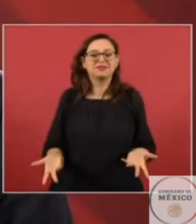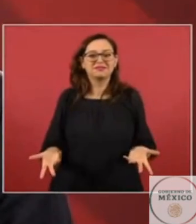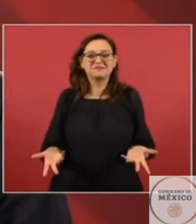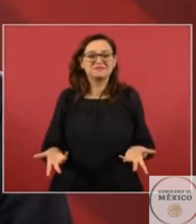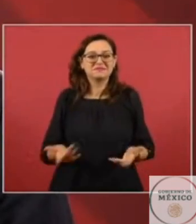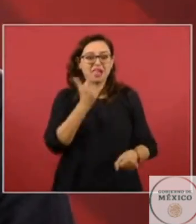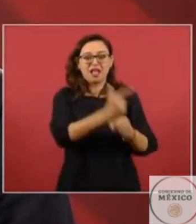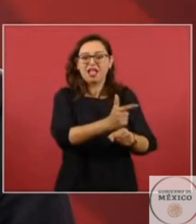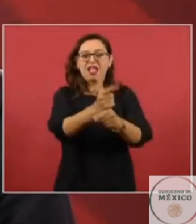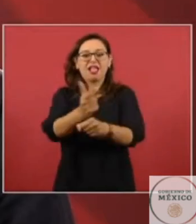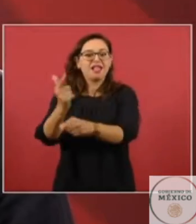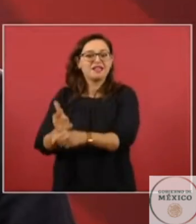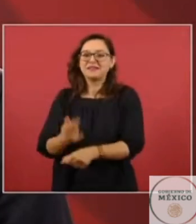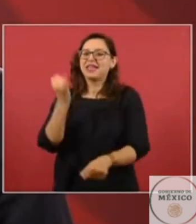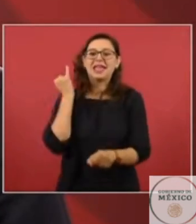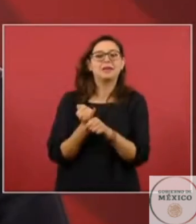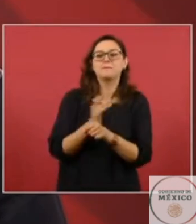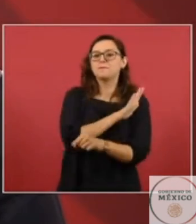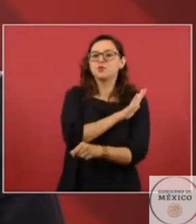Pero no digo